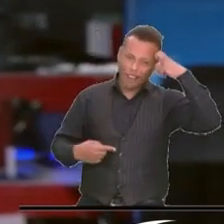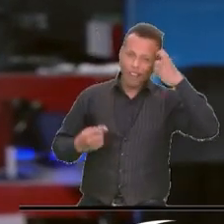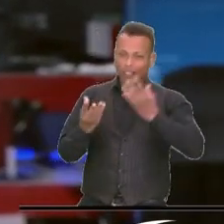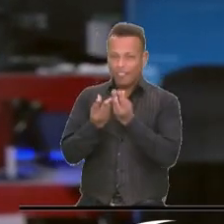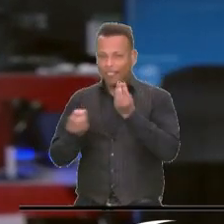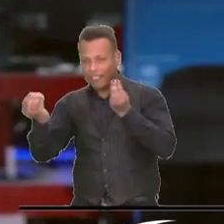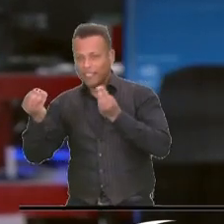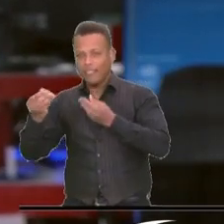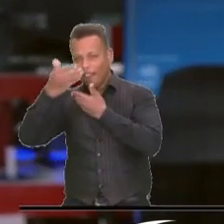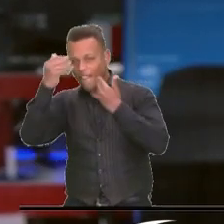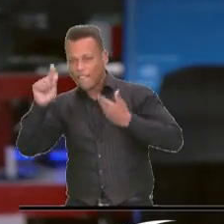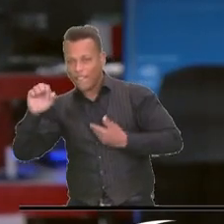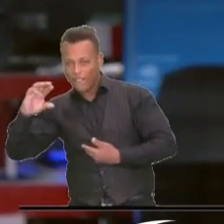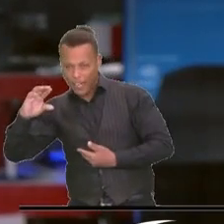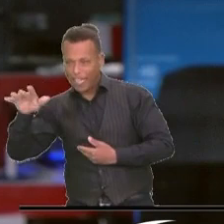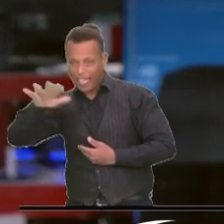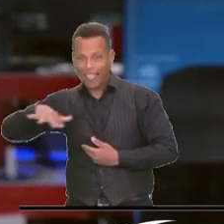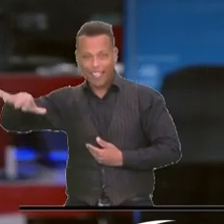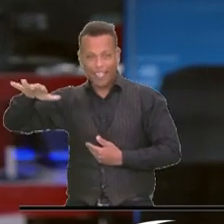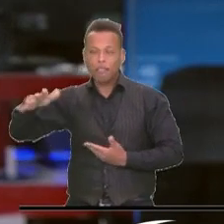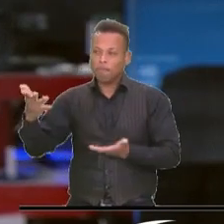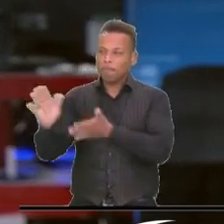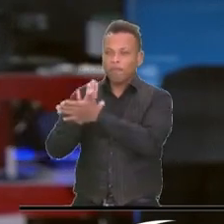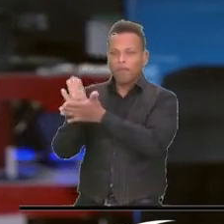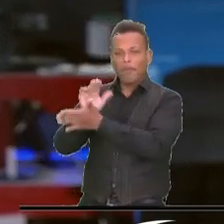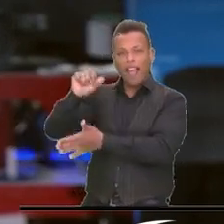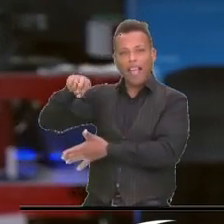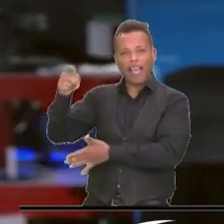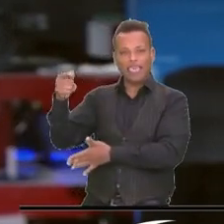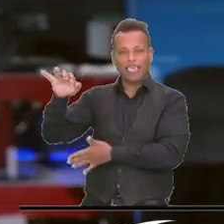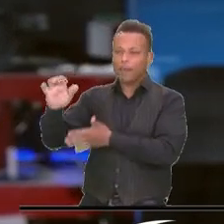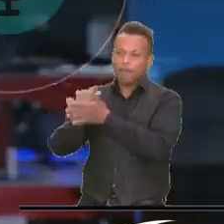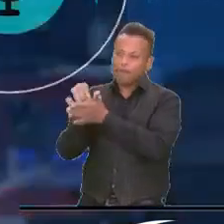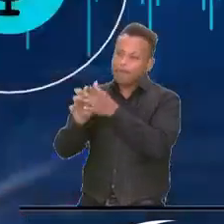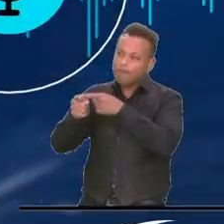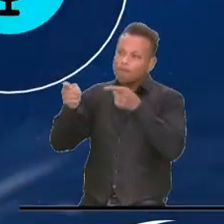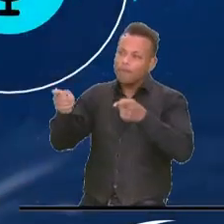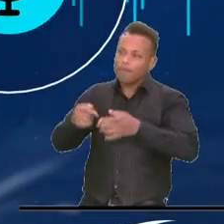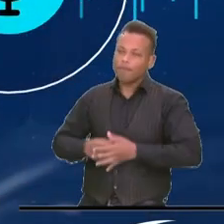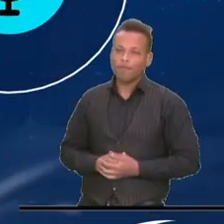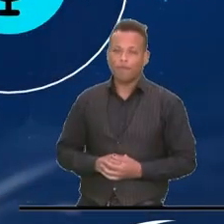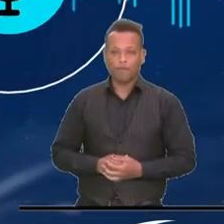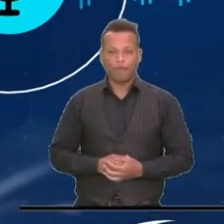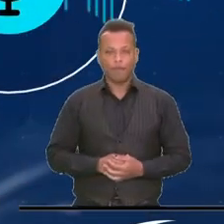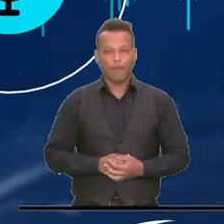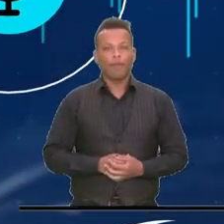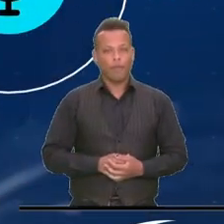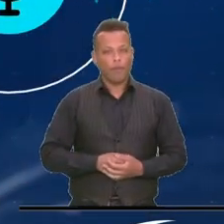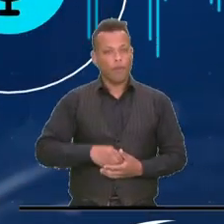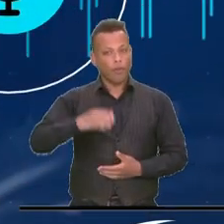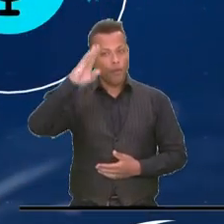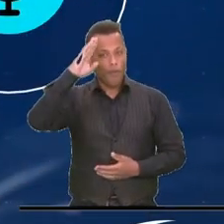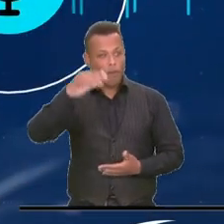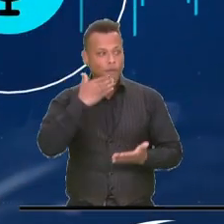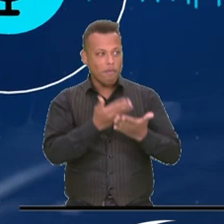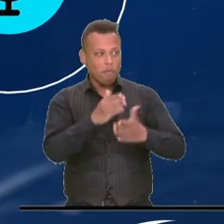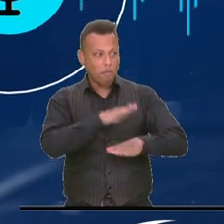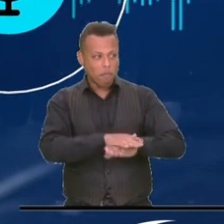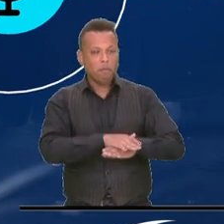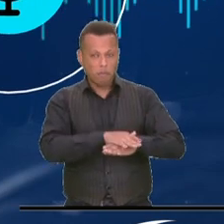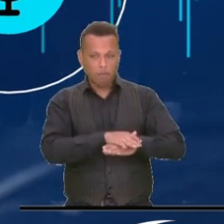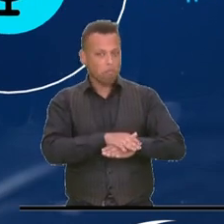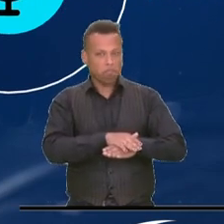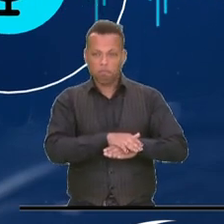de las FARC en el Catatumbo. Angie Camacho nos tiene los detalles, Angie. Alejandra, buenas tardes. Mire, así es. Acaba el